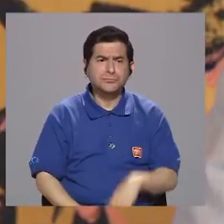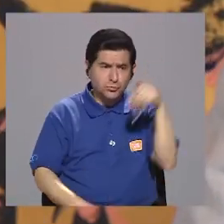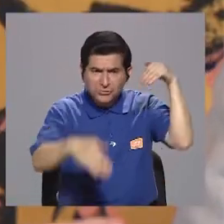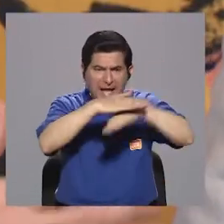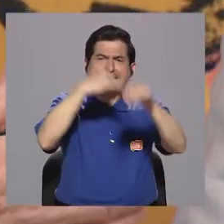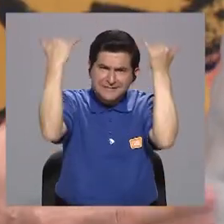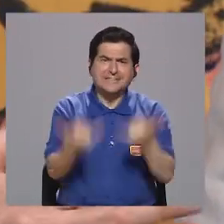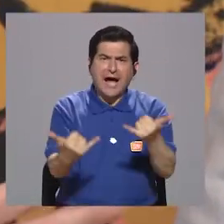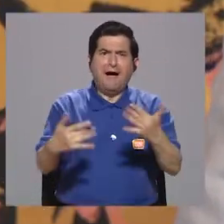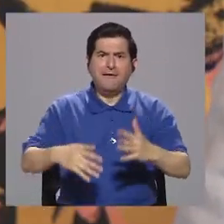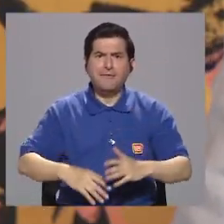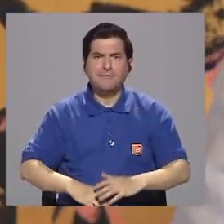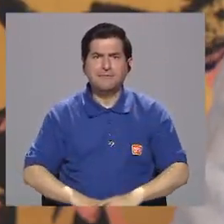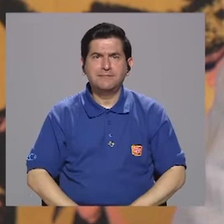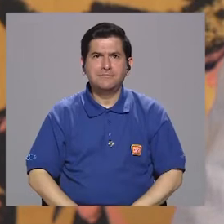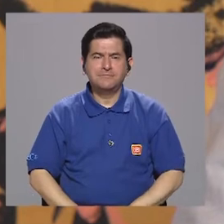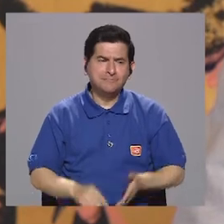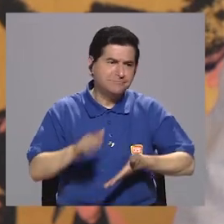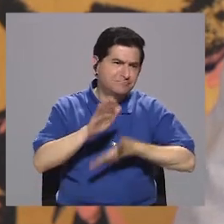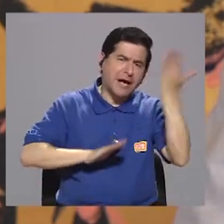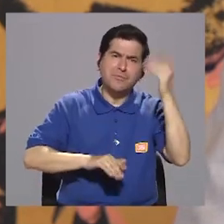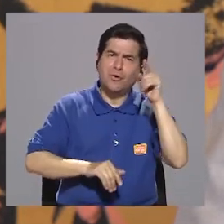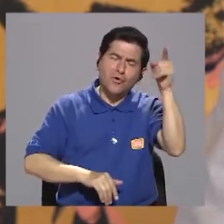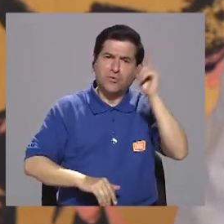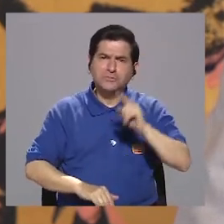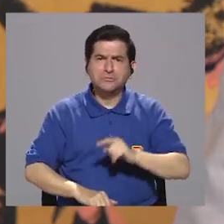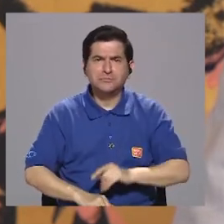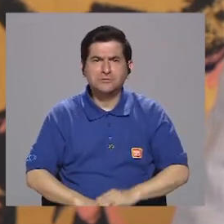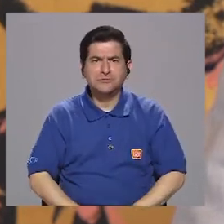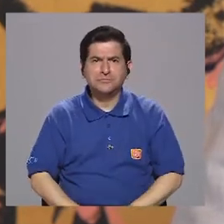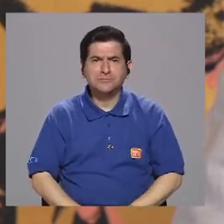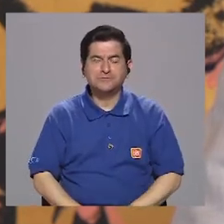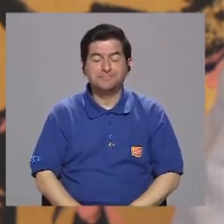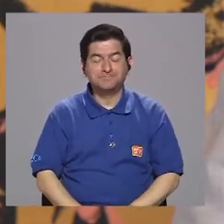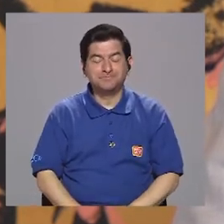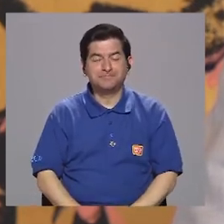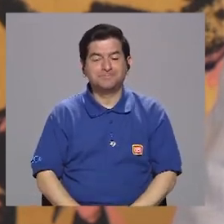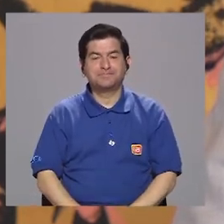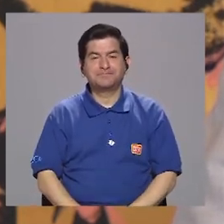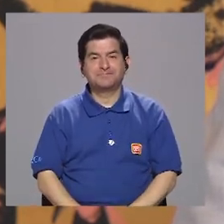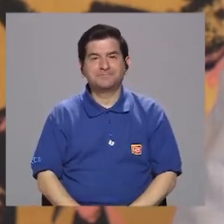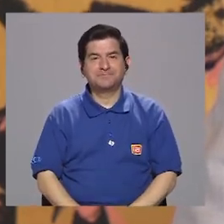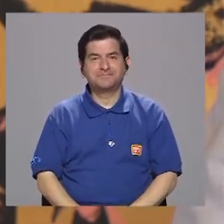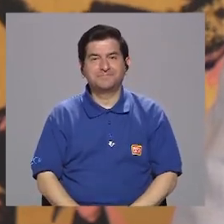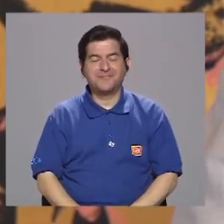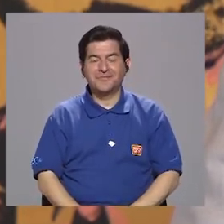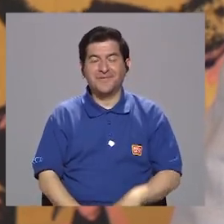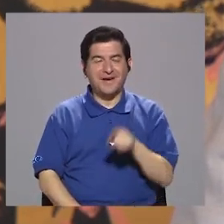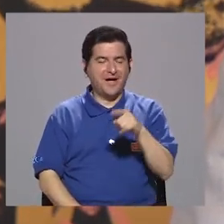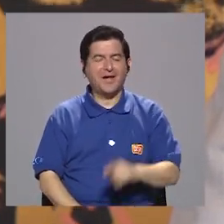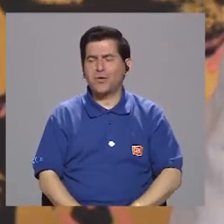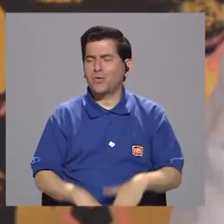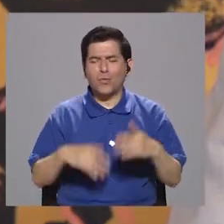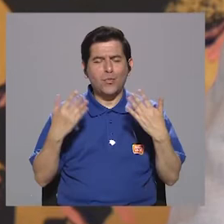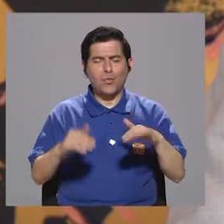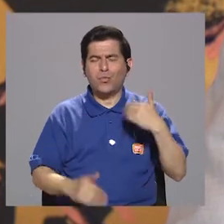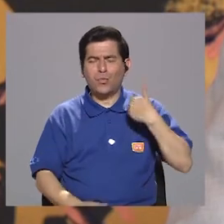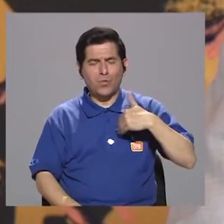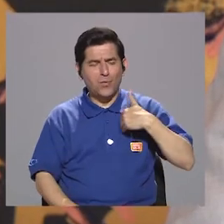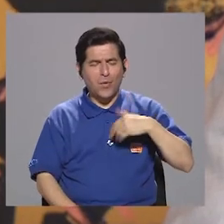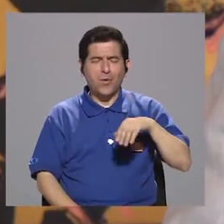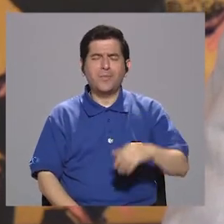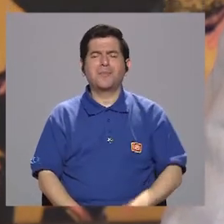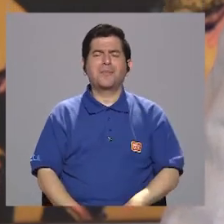metete de una vez y vamos para el autobús. Sumamente caballero,